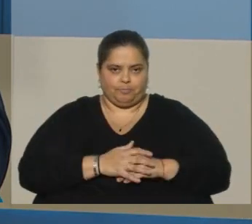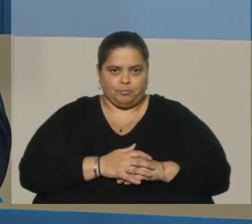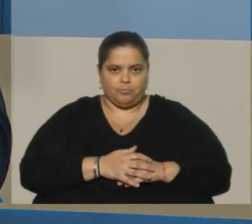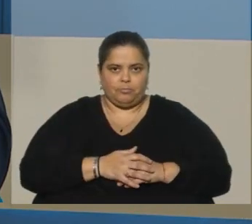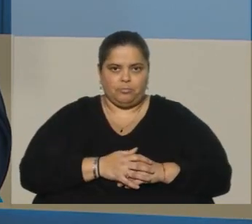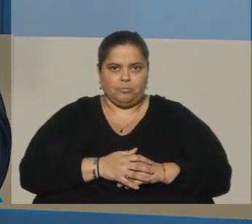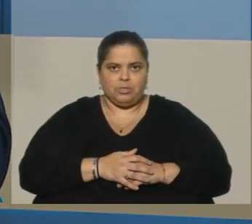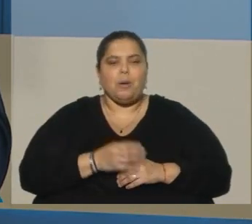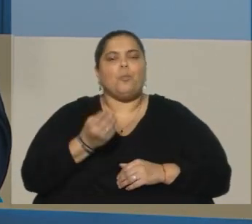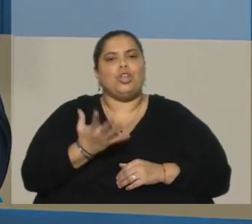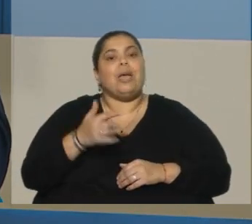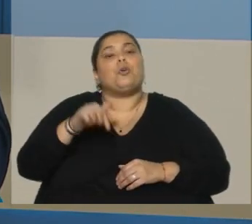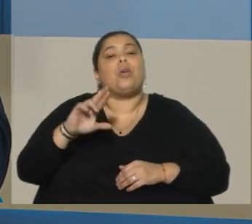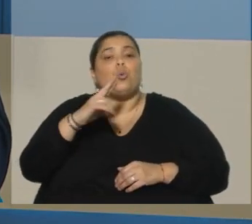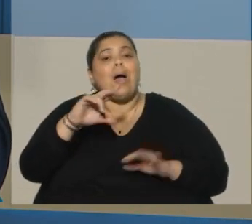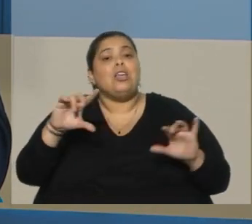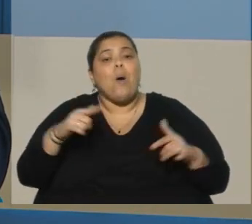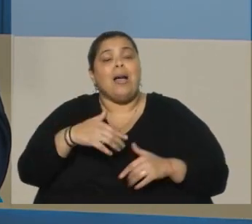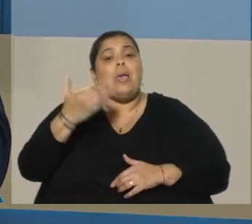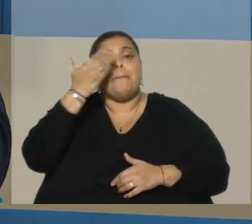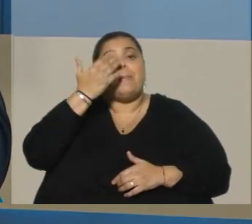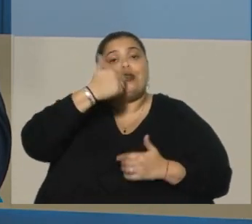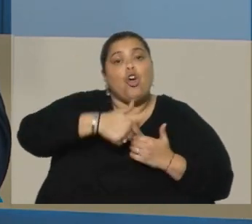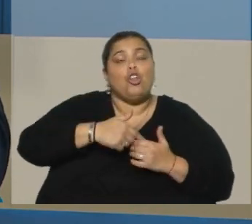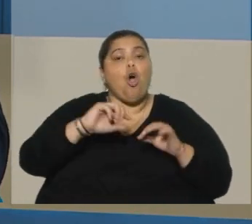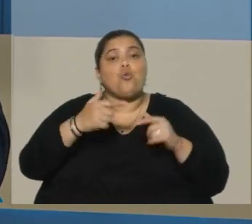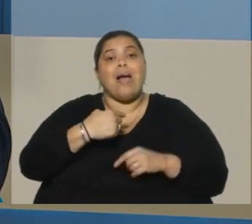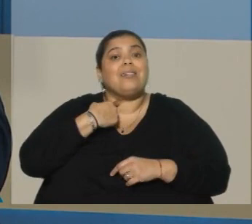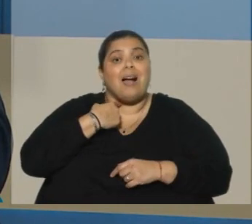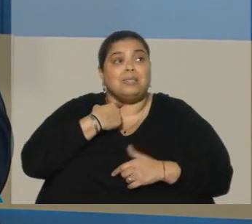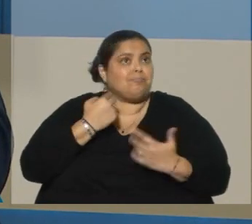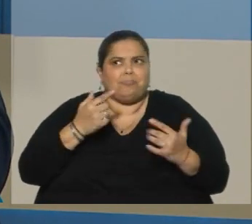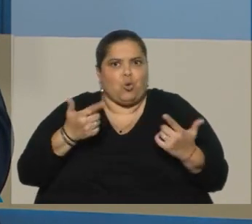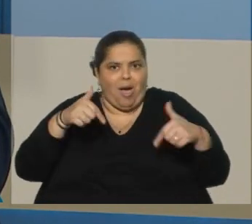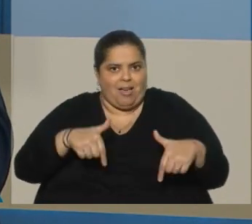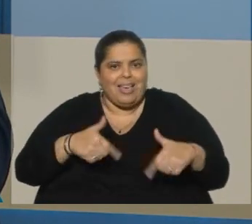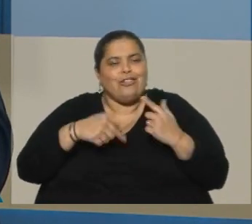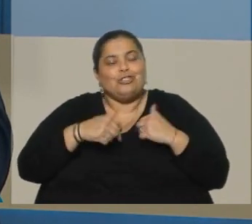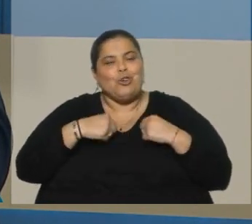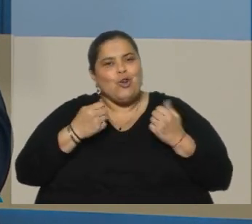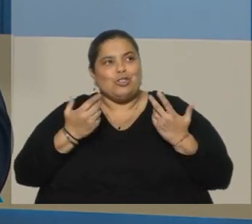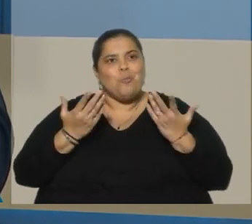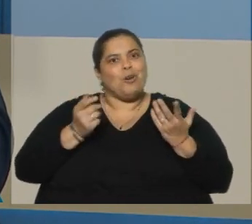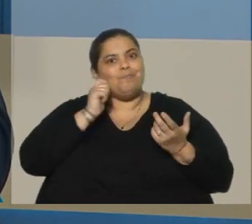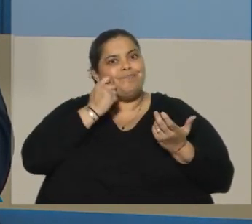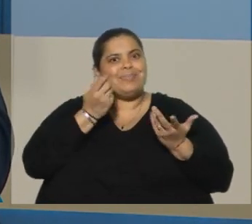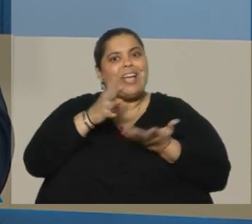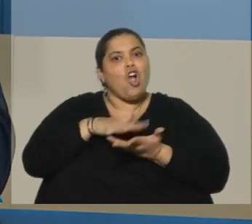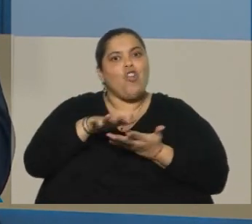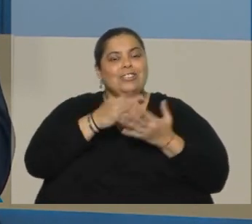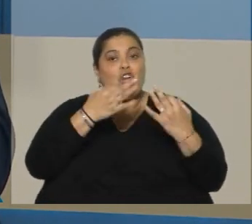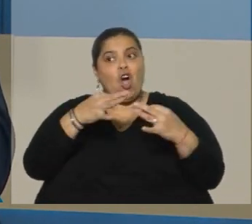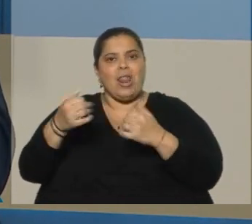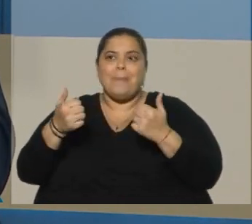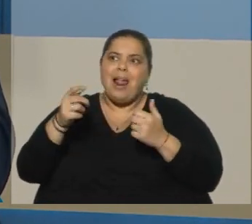Porque en Uruguay no hay petróleo ni gas. Entonces nosotros tenemos que ser atractivos para que alguien venga a explorar. Tenemos que ofrecer las mejores condiciones. En